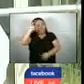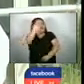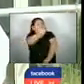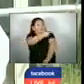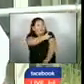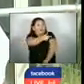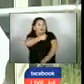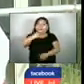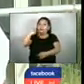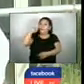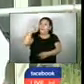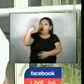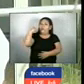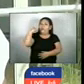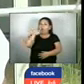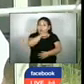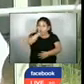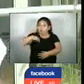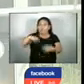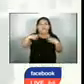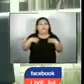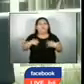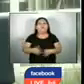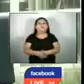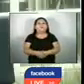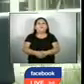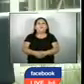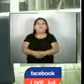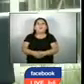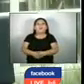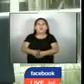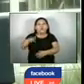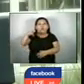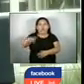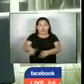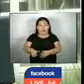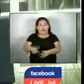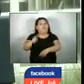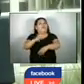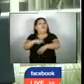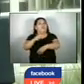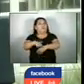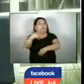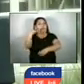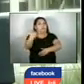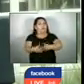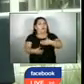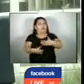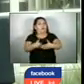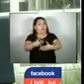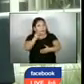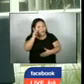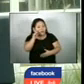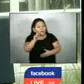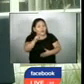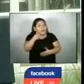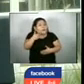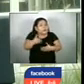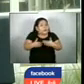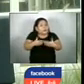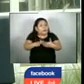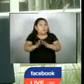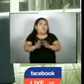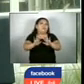es parte importante en la vida de todos nosotros. Pero ahora viene esta etapa en donde ya vemos una luz de que vamos a salir